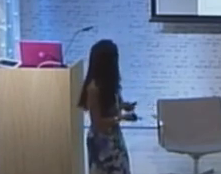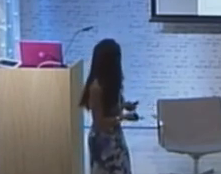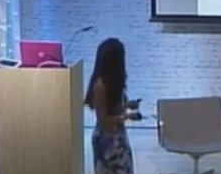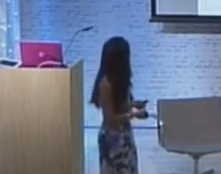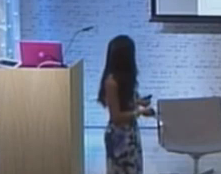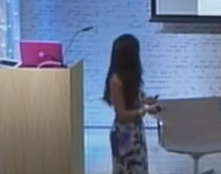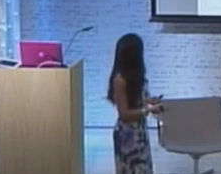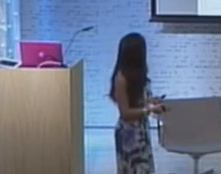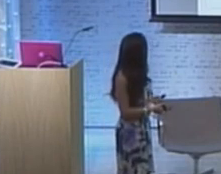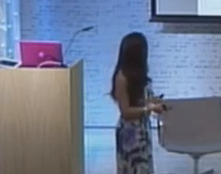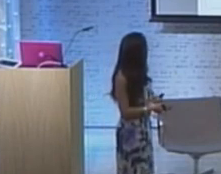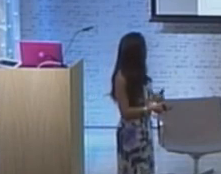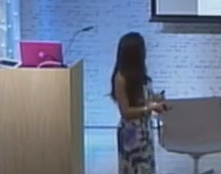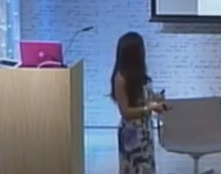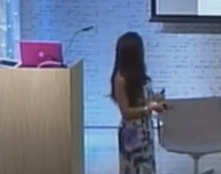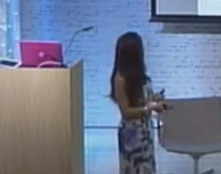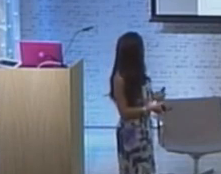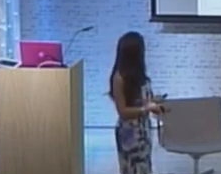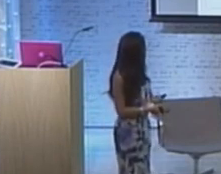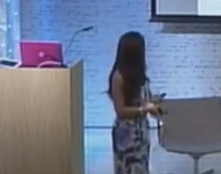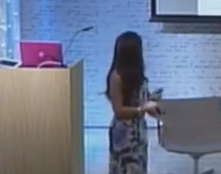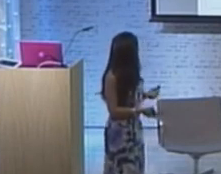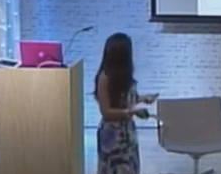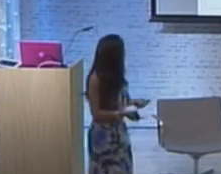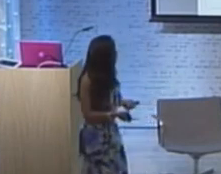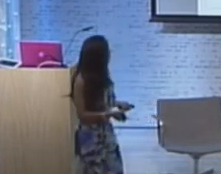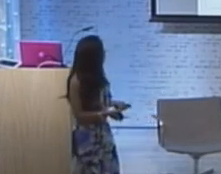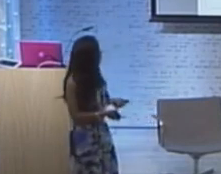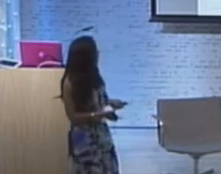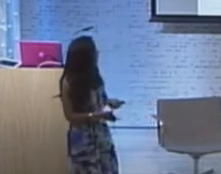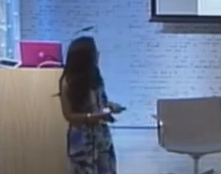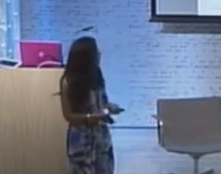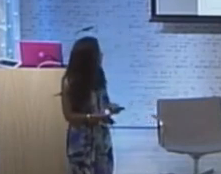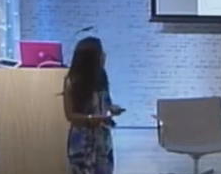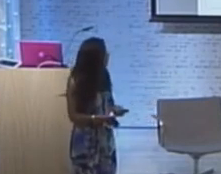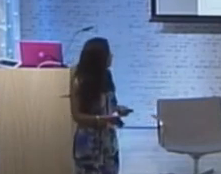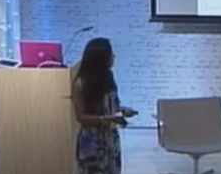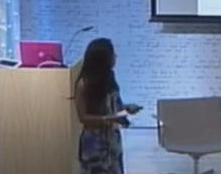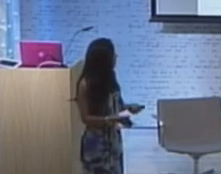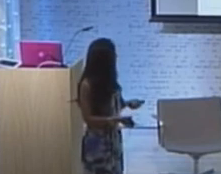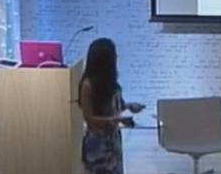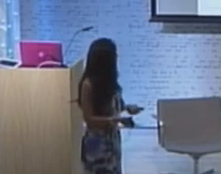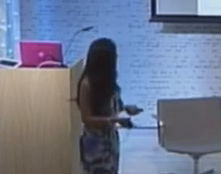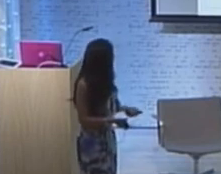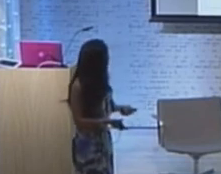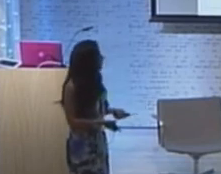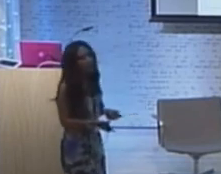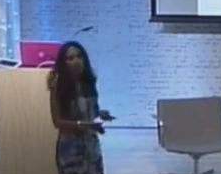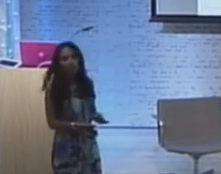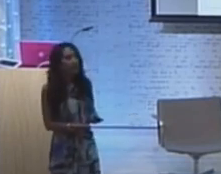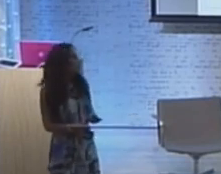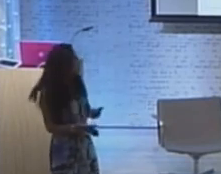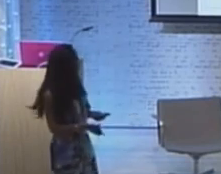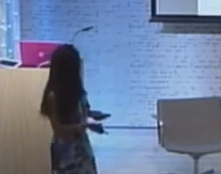realmente aprende a comunicarse a través de distintos lenguajes y construye un futuro colectivo con su actuación cotidiana, donde